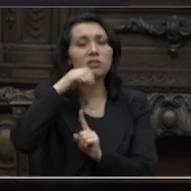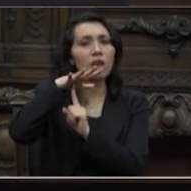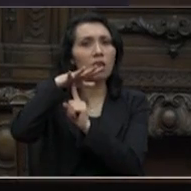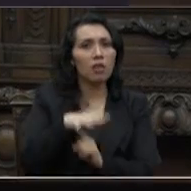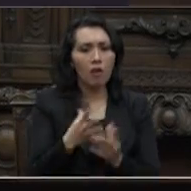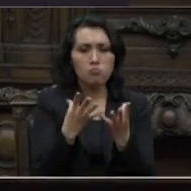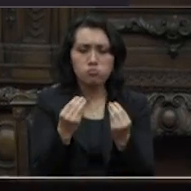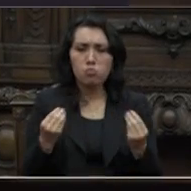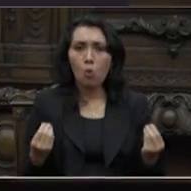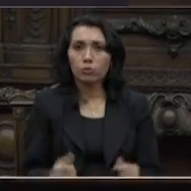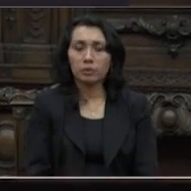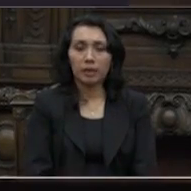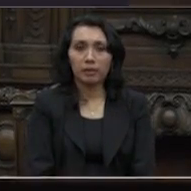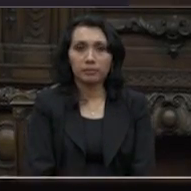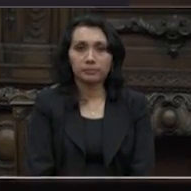múltiple.